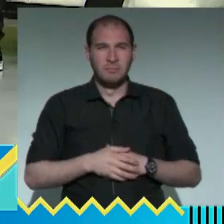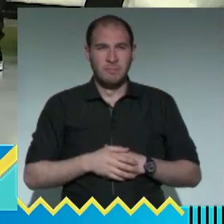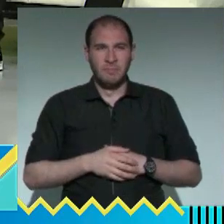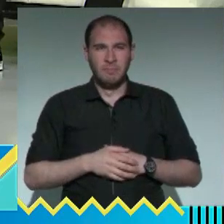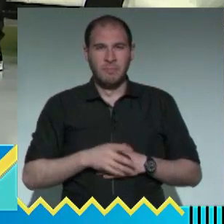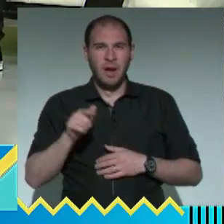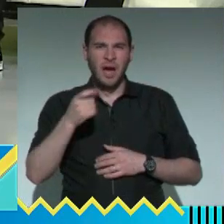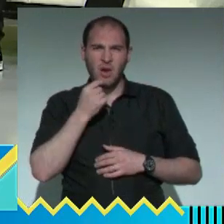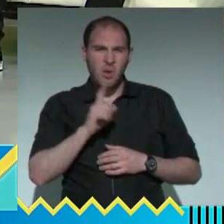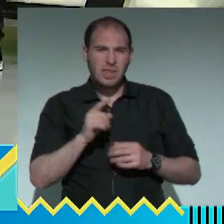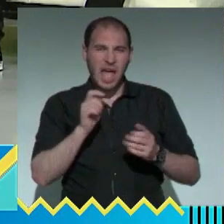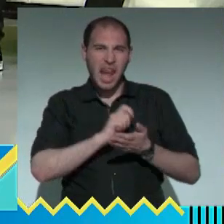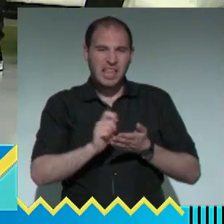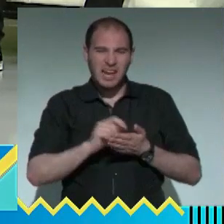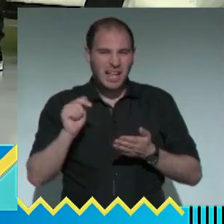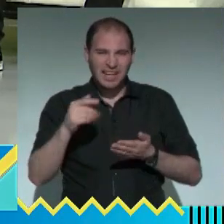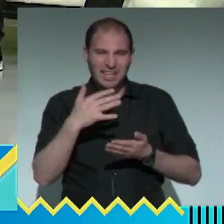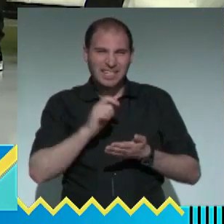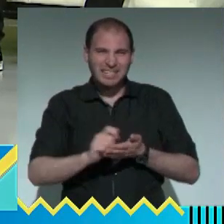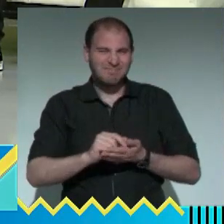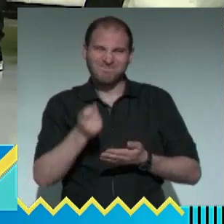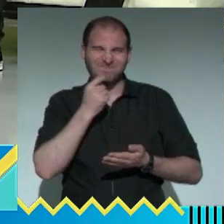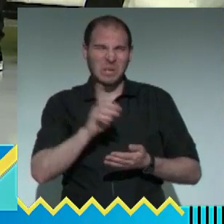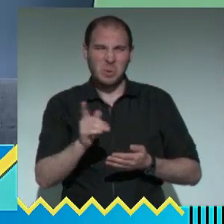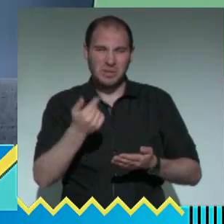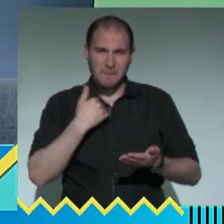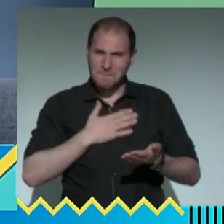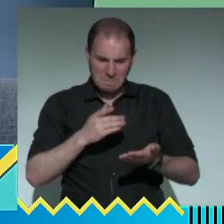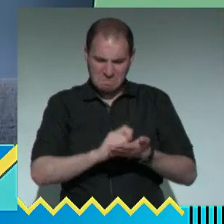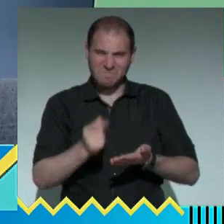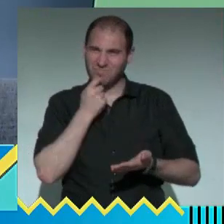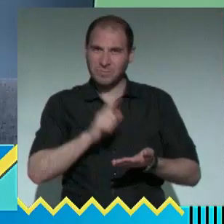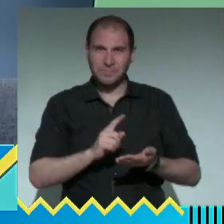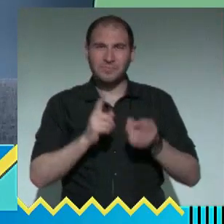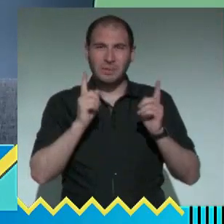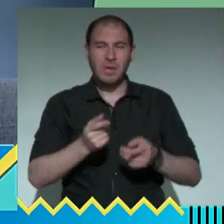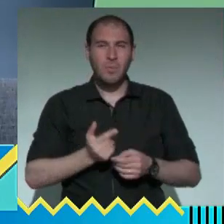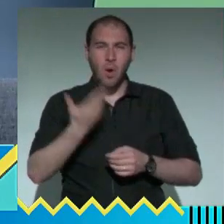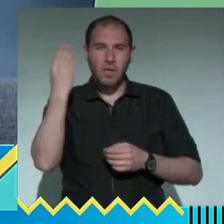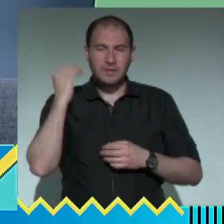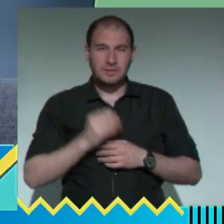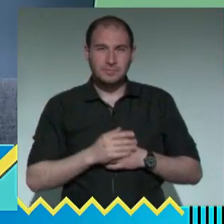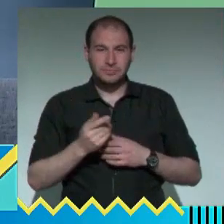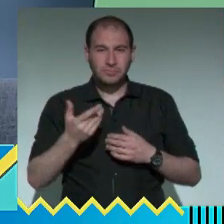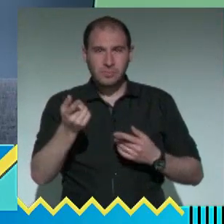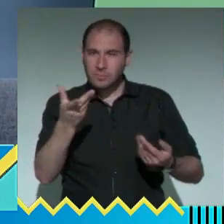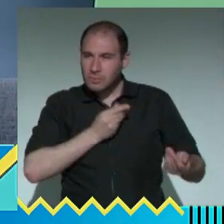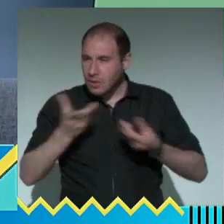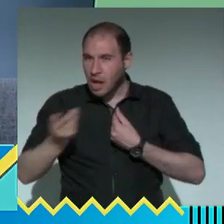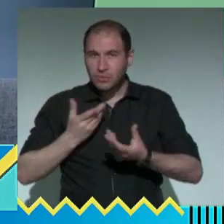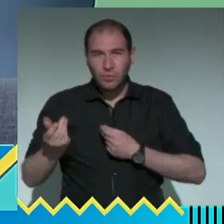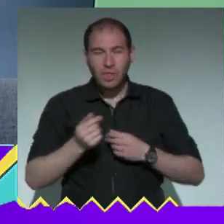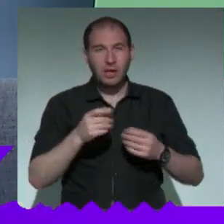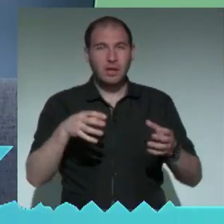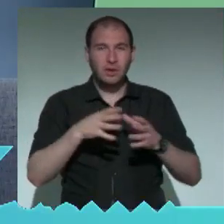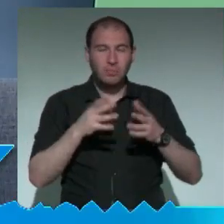que no le gustaban a él las letras que él escribía. Él no estaba contento con las letras que escribía. Es más, muchas veces buscaba colaboraciones. En